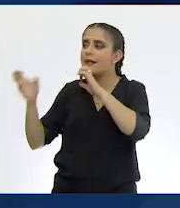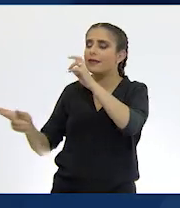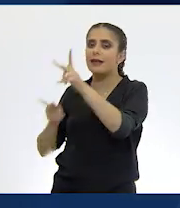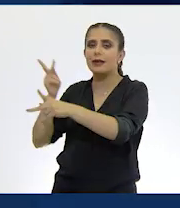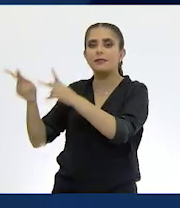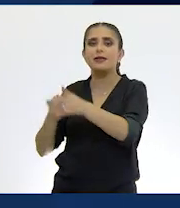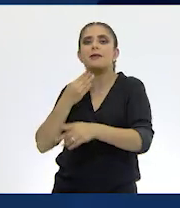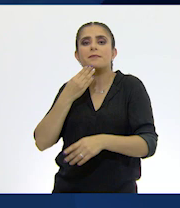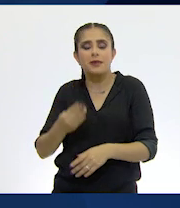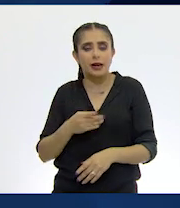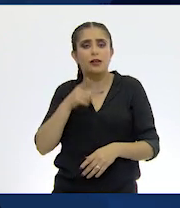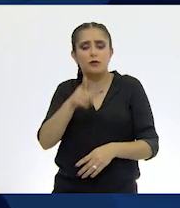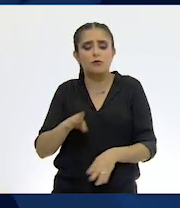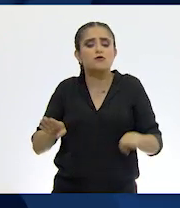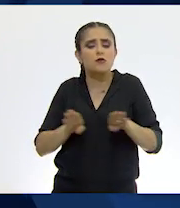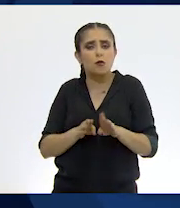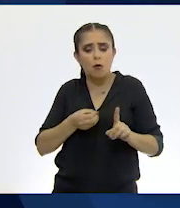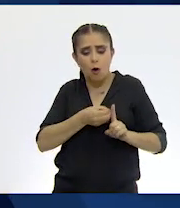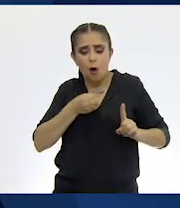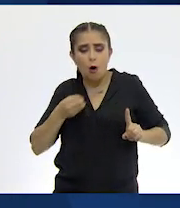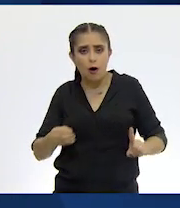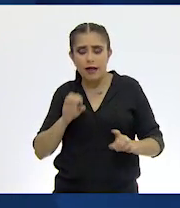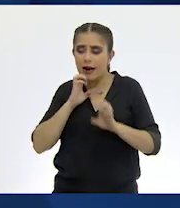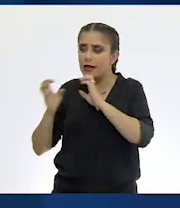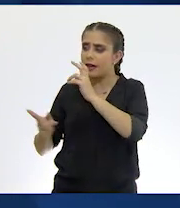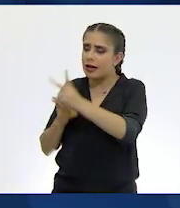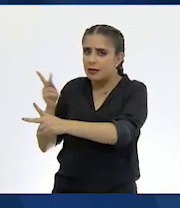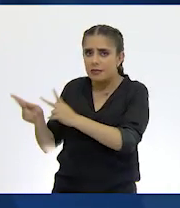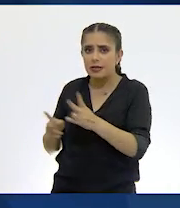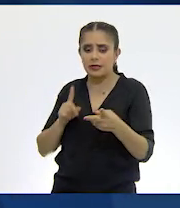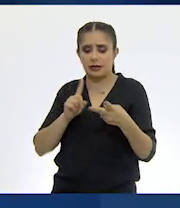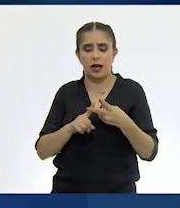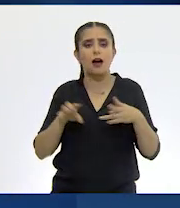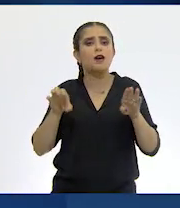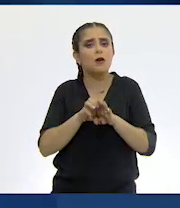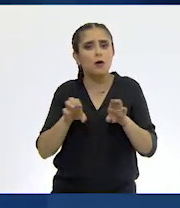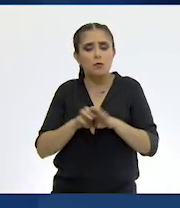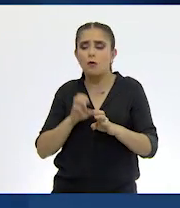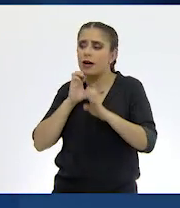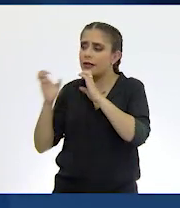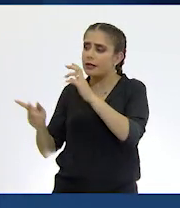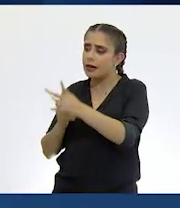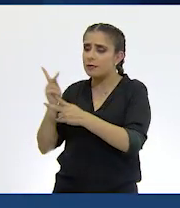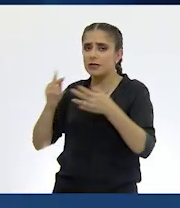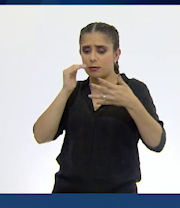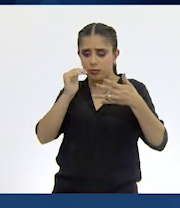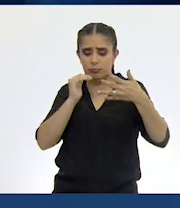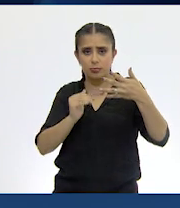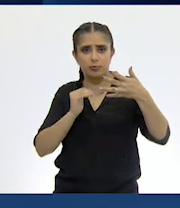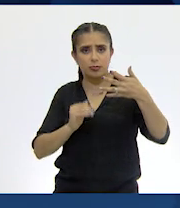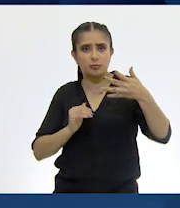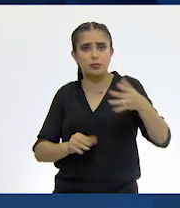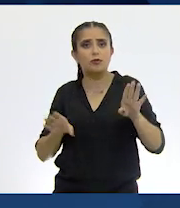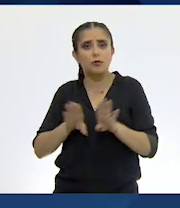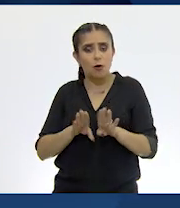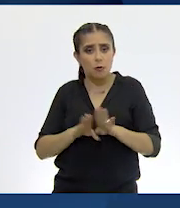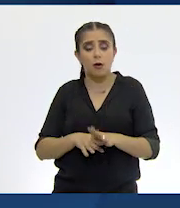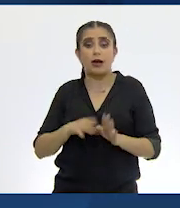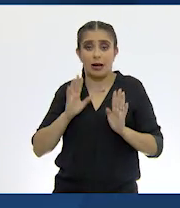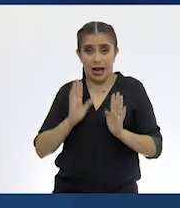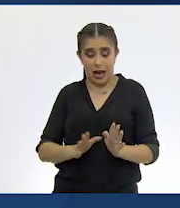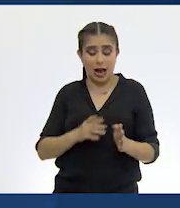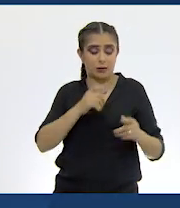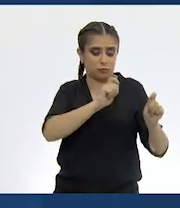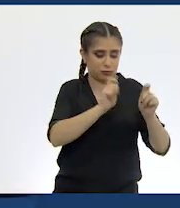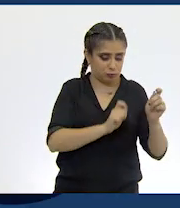vas a organizar, cómo vas a llevar cada paso de tu entrevista, para que en el momento en que llegues con la persona que